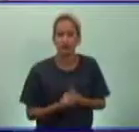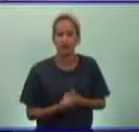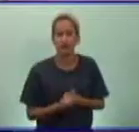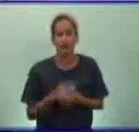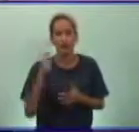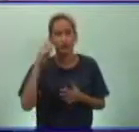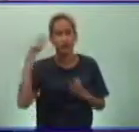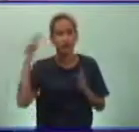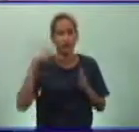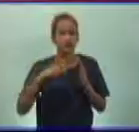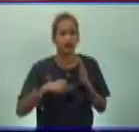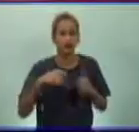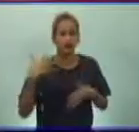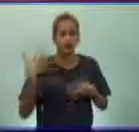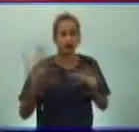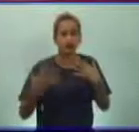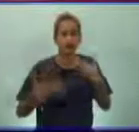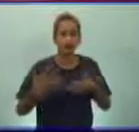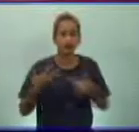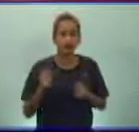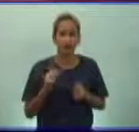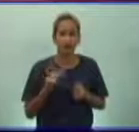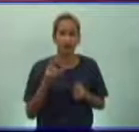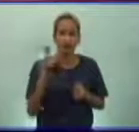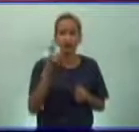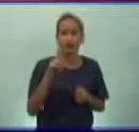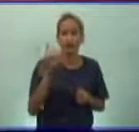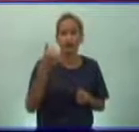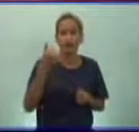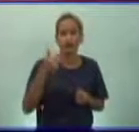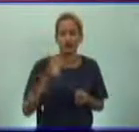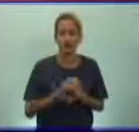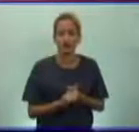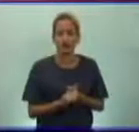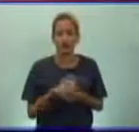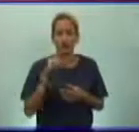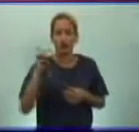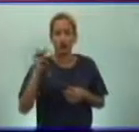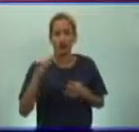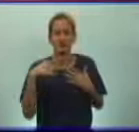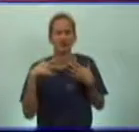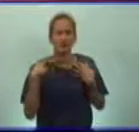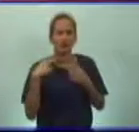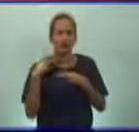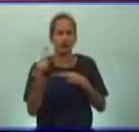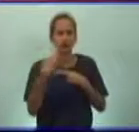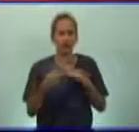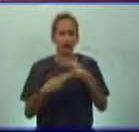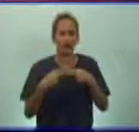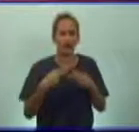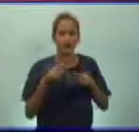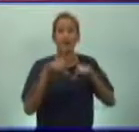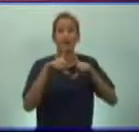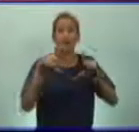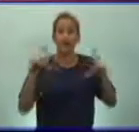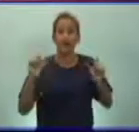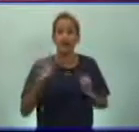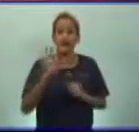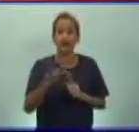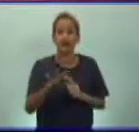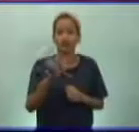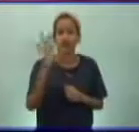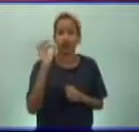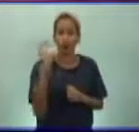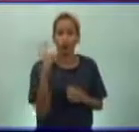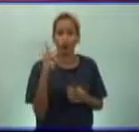10. Hoy les propongo trabajar con el fragmento de un texto que he extraído de un libro que se